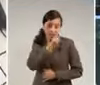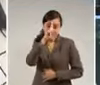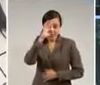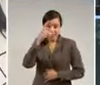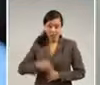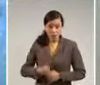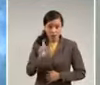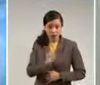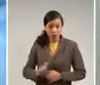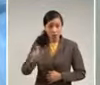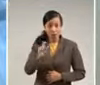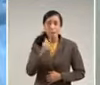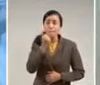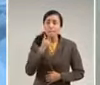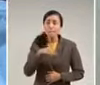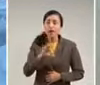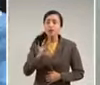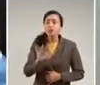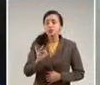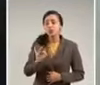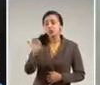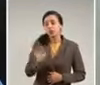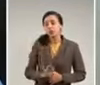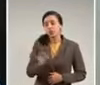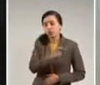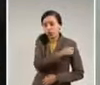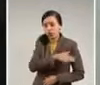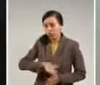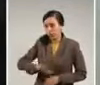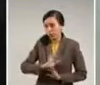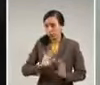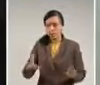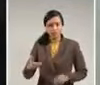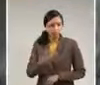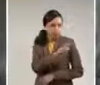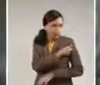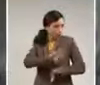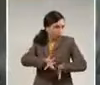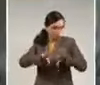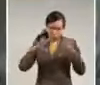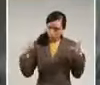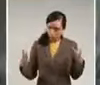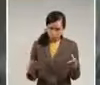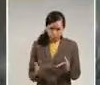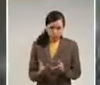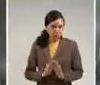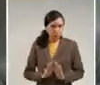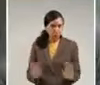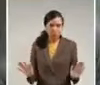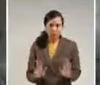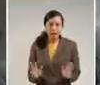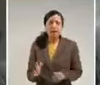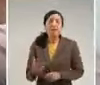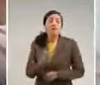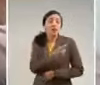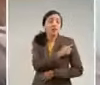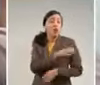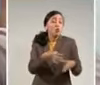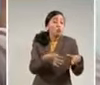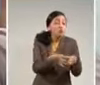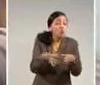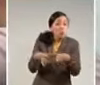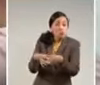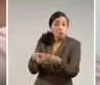más del 87% de la población ya está inmunizada con el esquema completo anti-COVID-19. Ya se han vacunado los grupos de riesgo